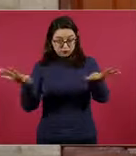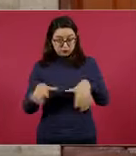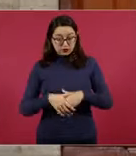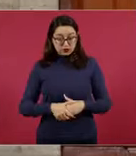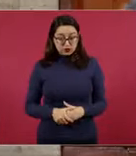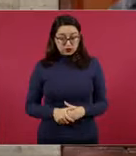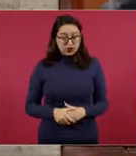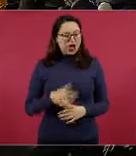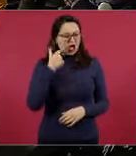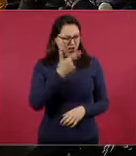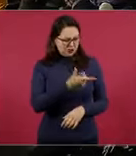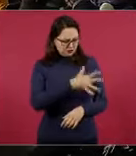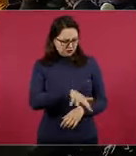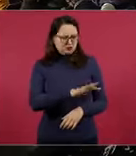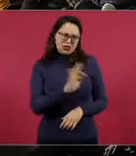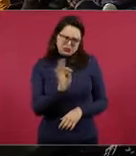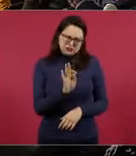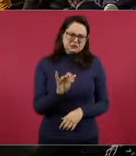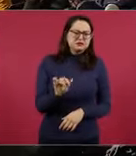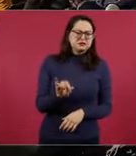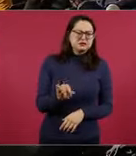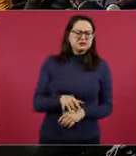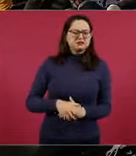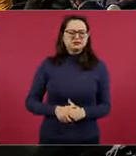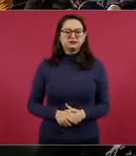Busca a ver, a lo mejor sí.